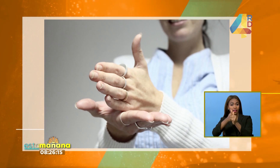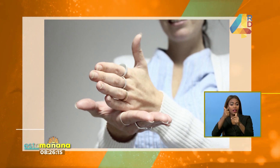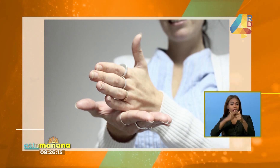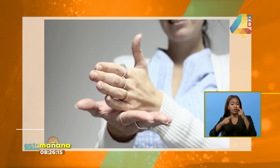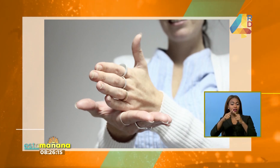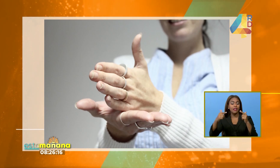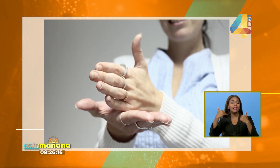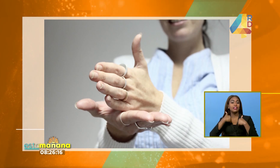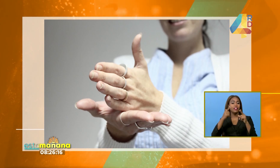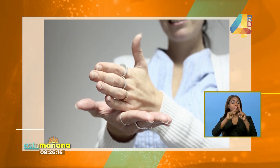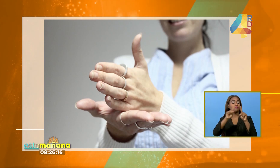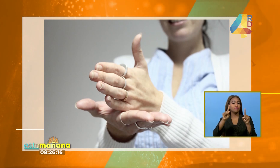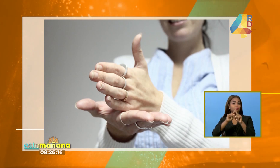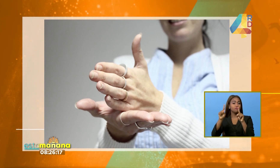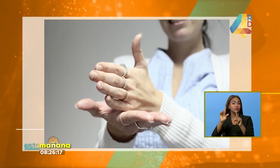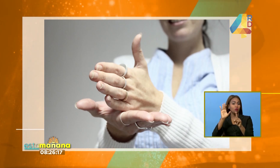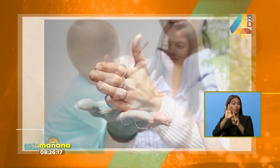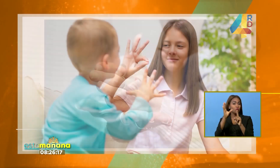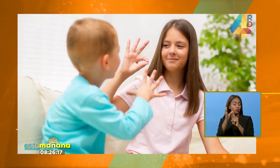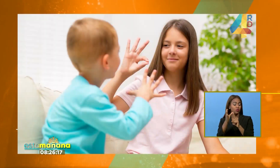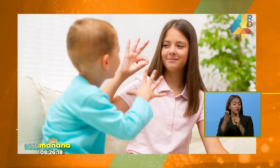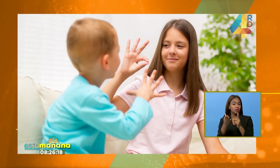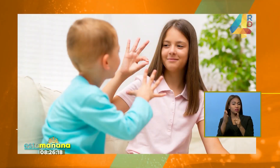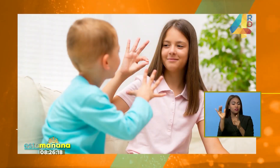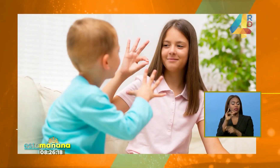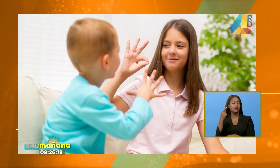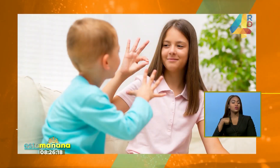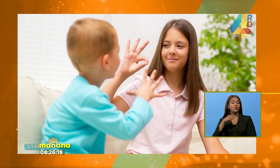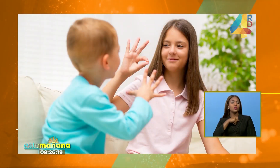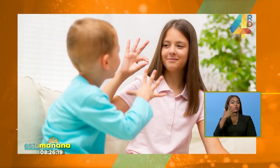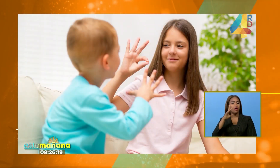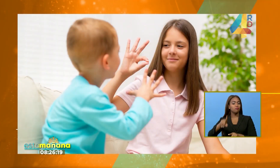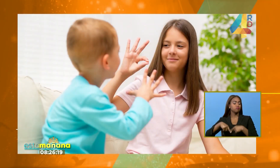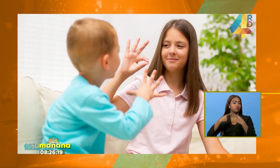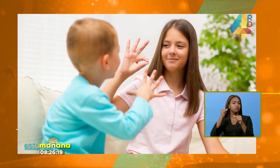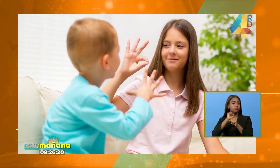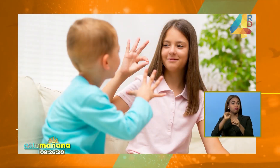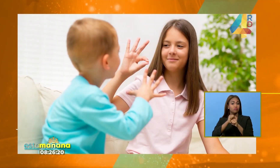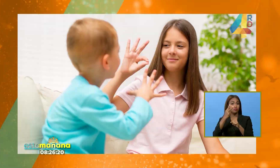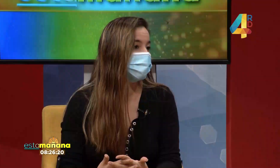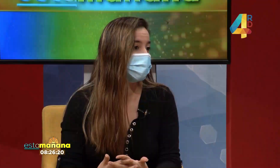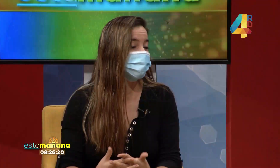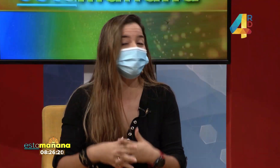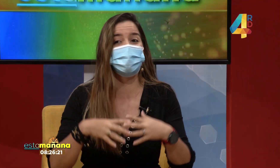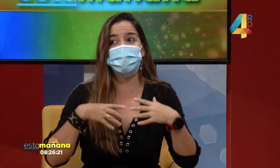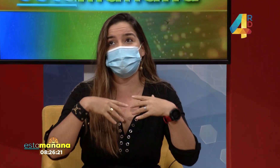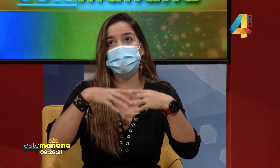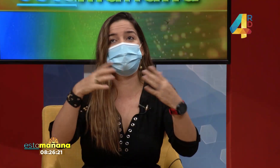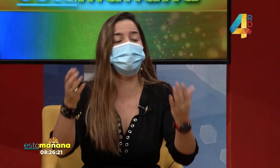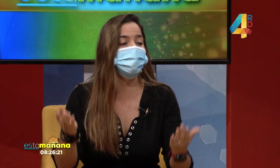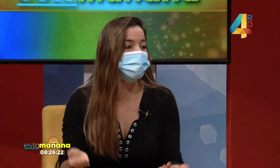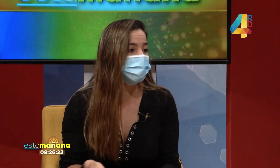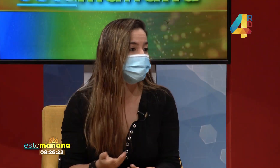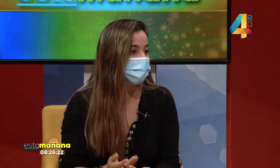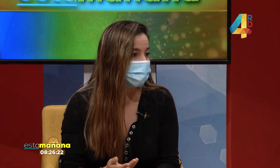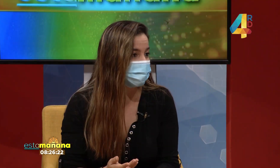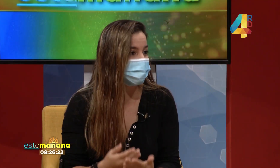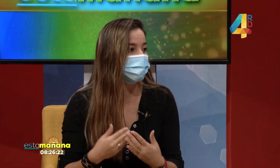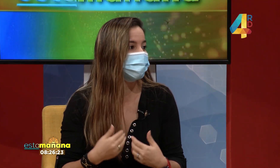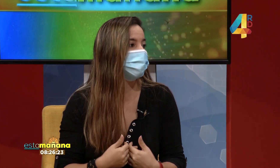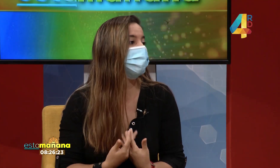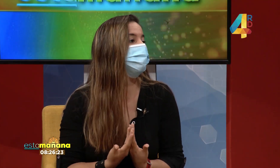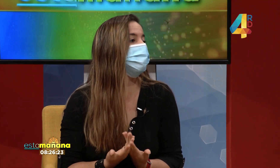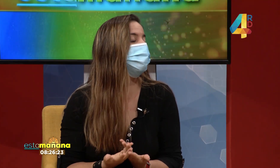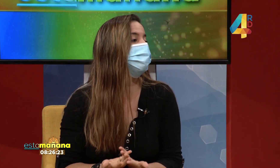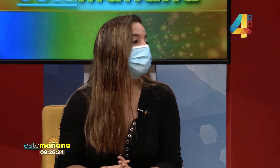particularidades muy de la cultura. Y nosotros hemos estado trabajando dos años en un proyecto, recorriendo todo el país